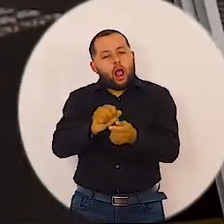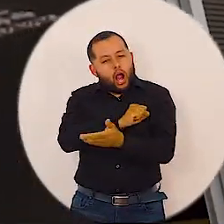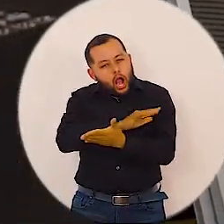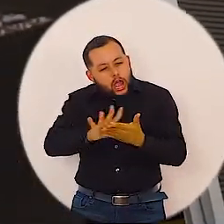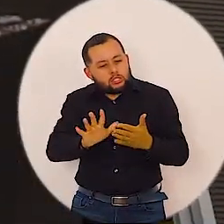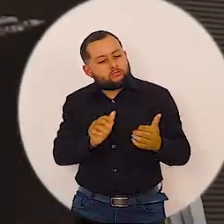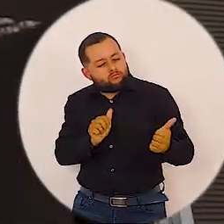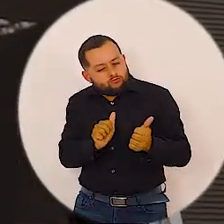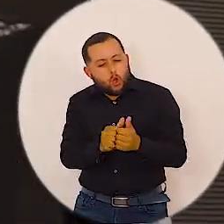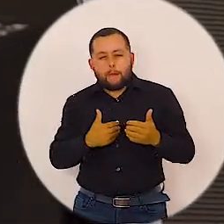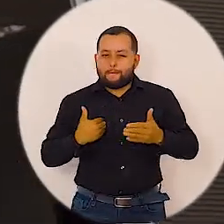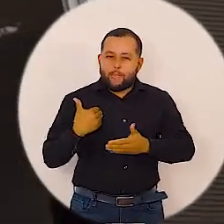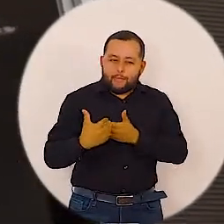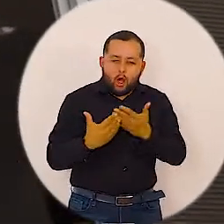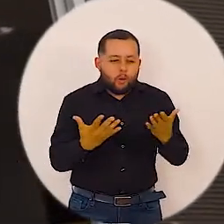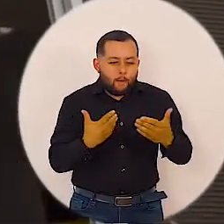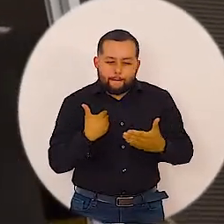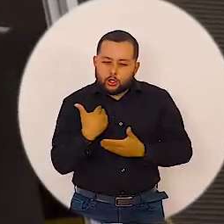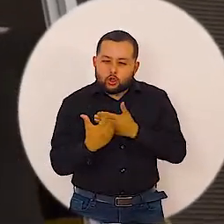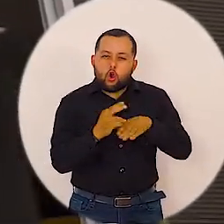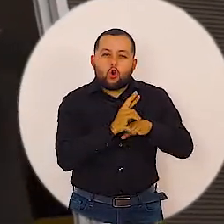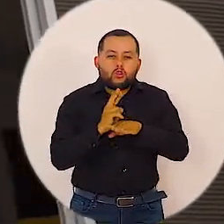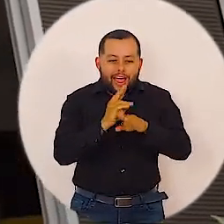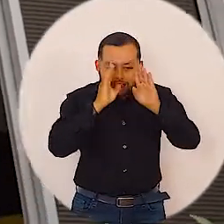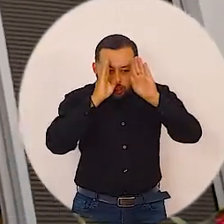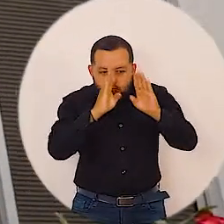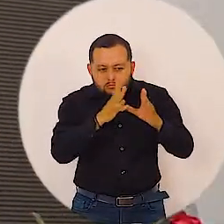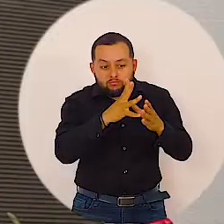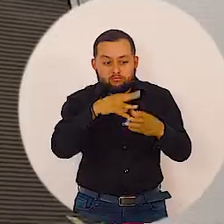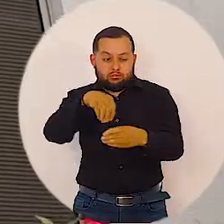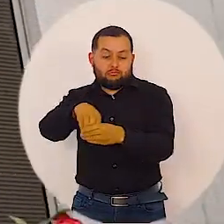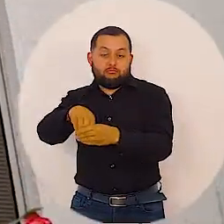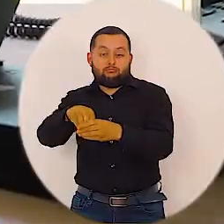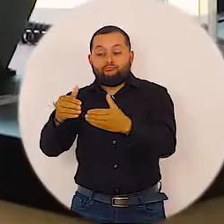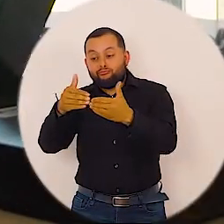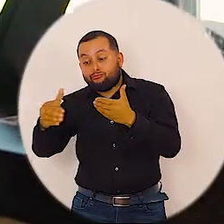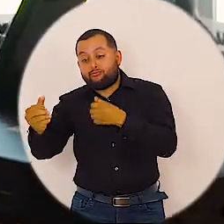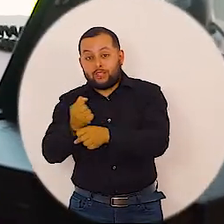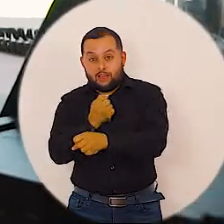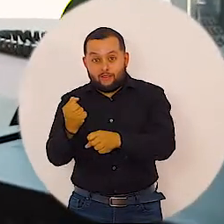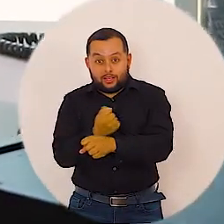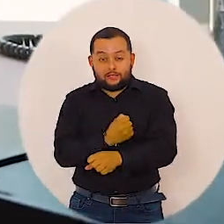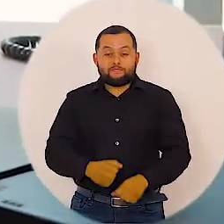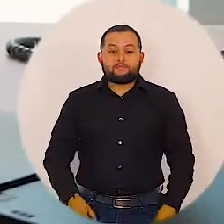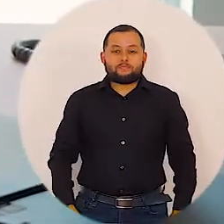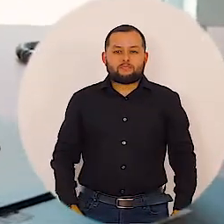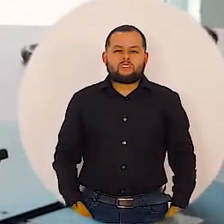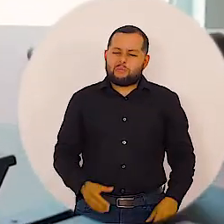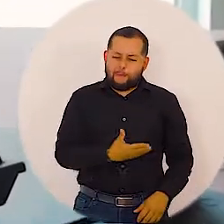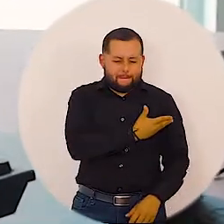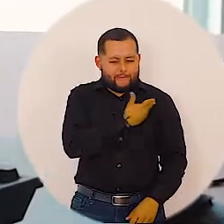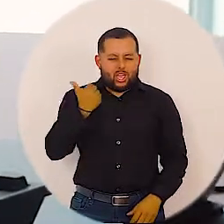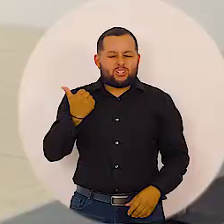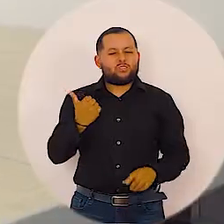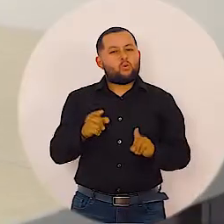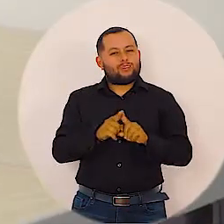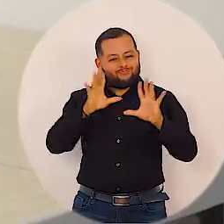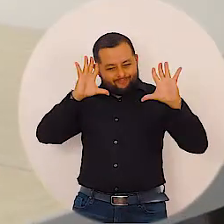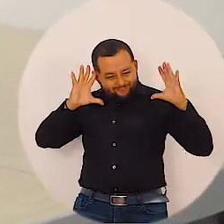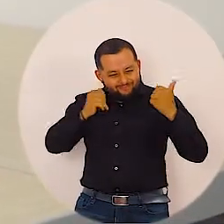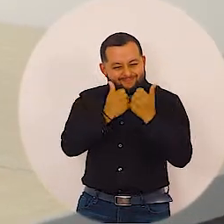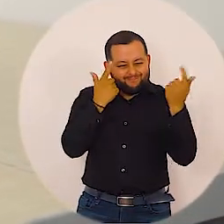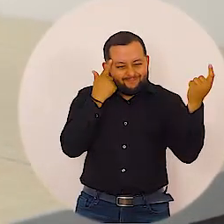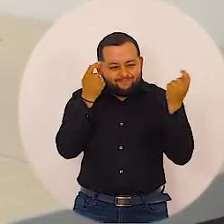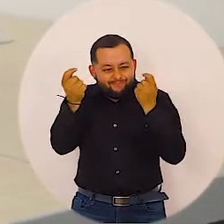gratuito en la ruta de empleabilidad para su retorno a la vida laboral. Somos los mejores aliados estratégicos